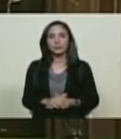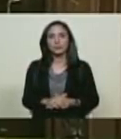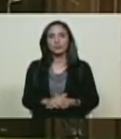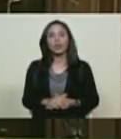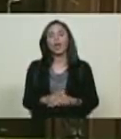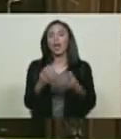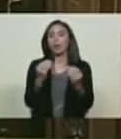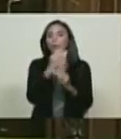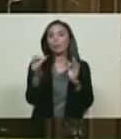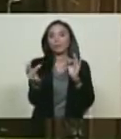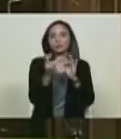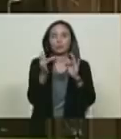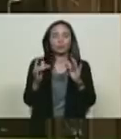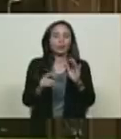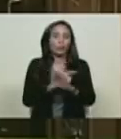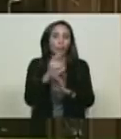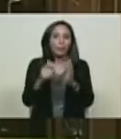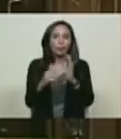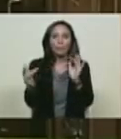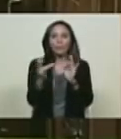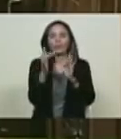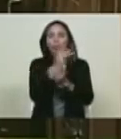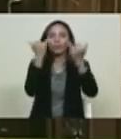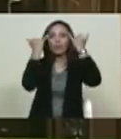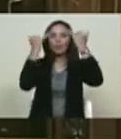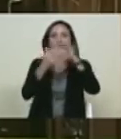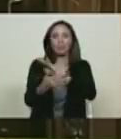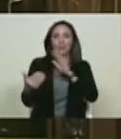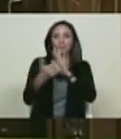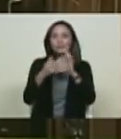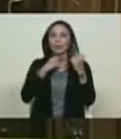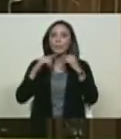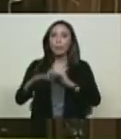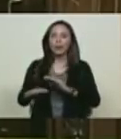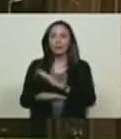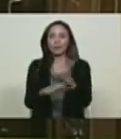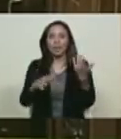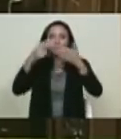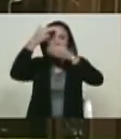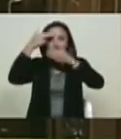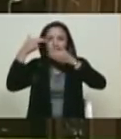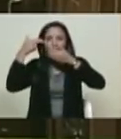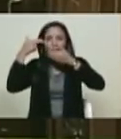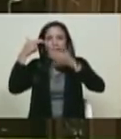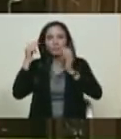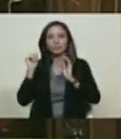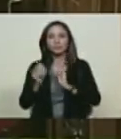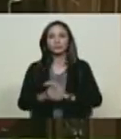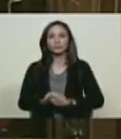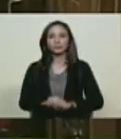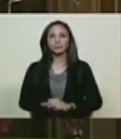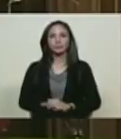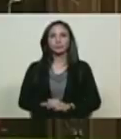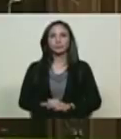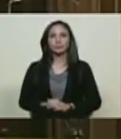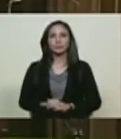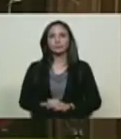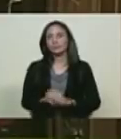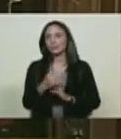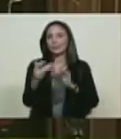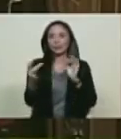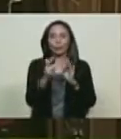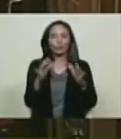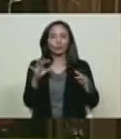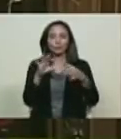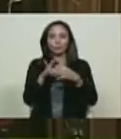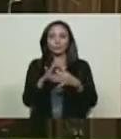directamente relacionada con el plan de asesinato, de ataque terrorista, de magnicidio, directamente relacionada.